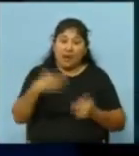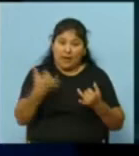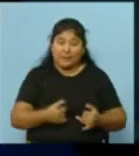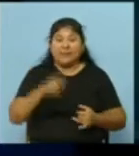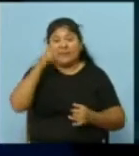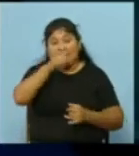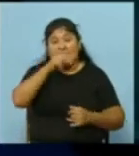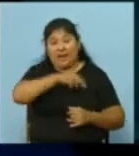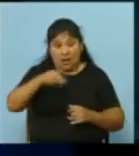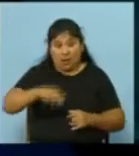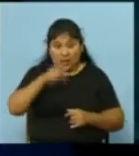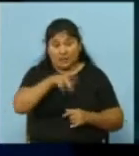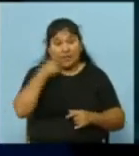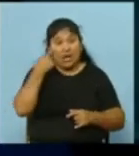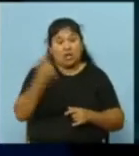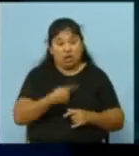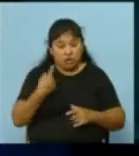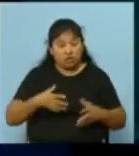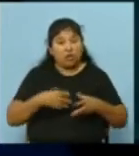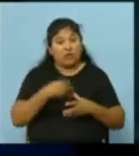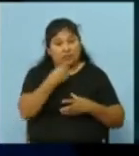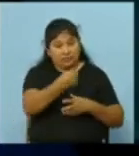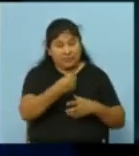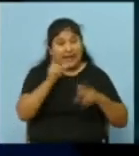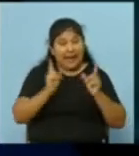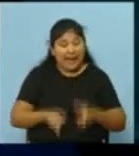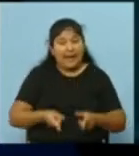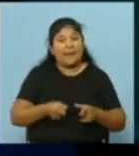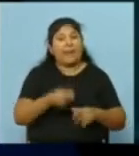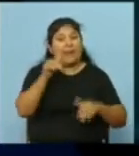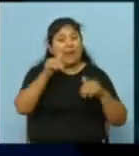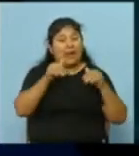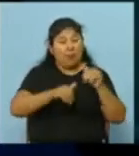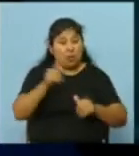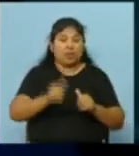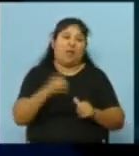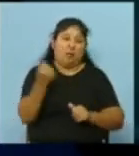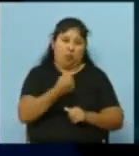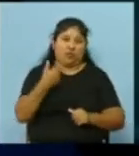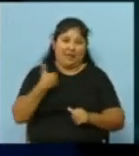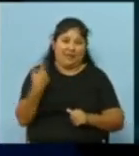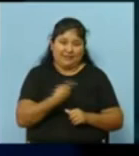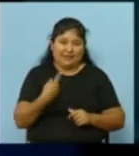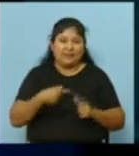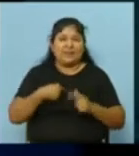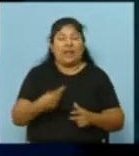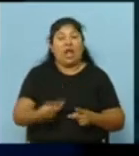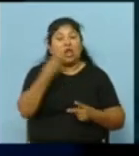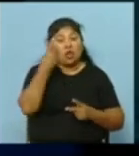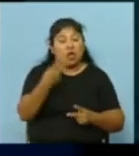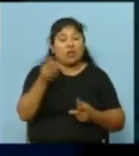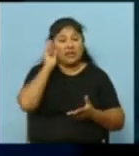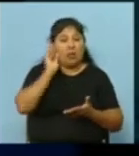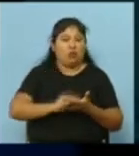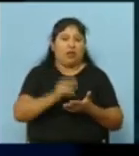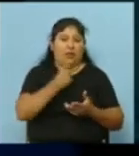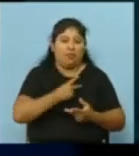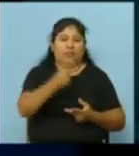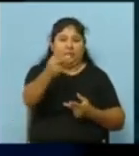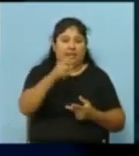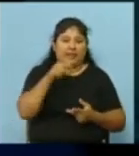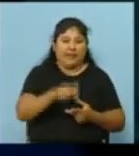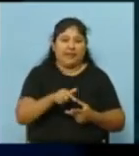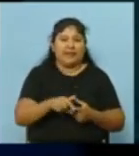una elección muy importante en un escenario difícil logramos y mantener dos bancas en la legislatura que es una conquista